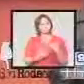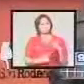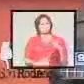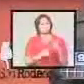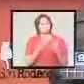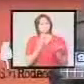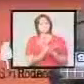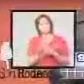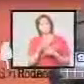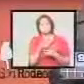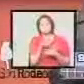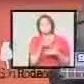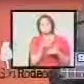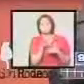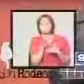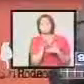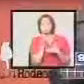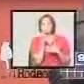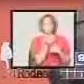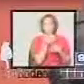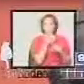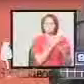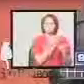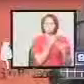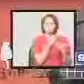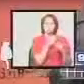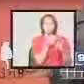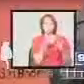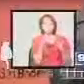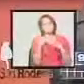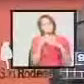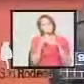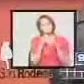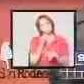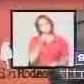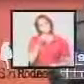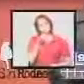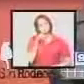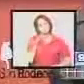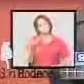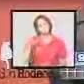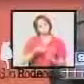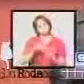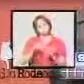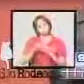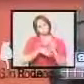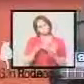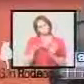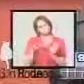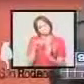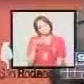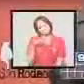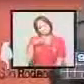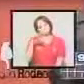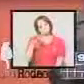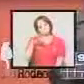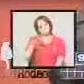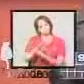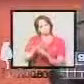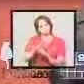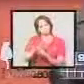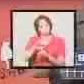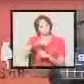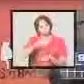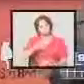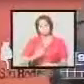al 2.8%, ¿verdad? O sea, es una mora realmente baja para el tipo de cartera de crédito que el banco tiene,